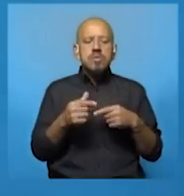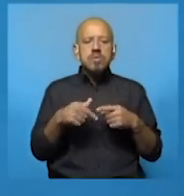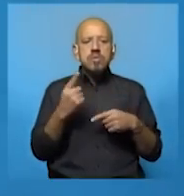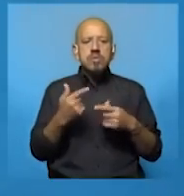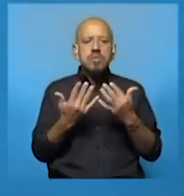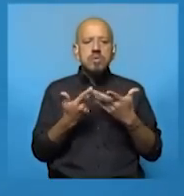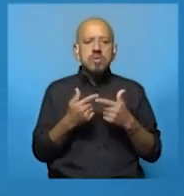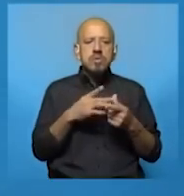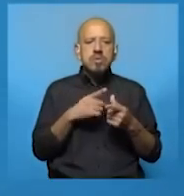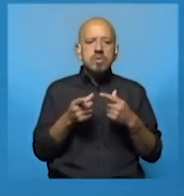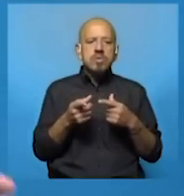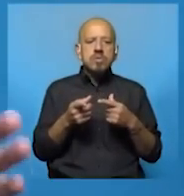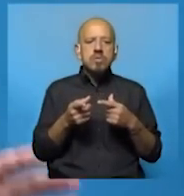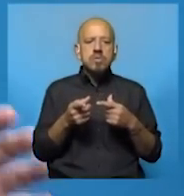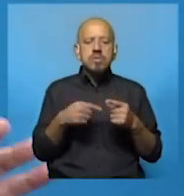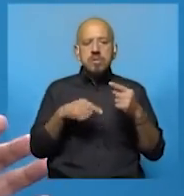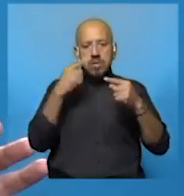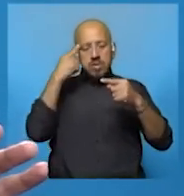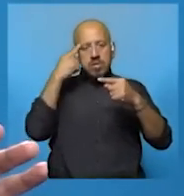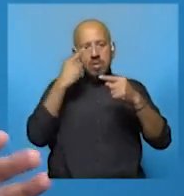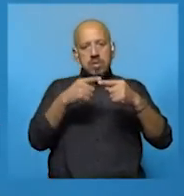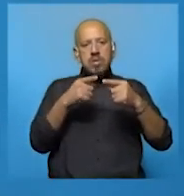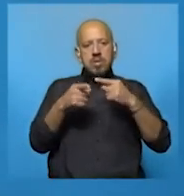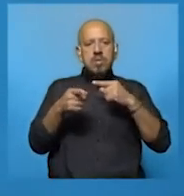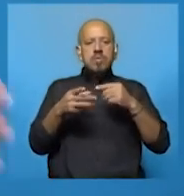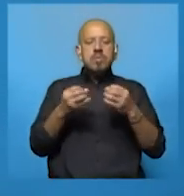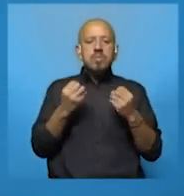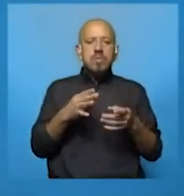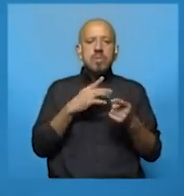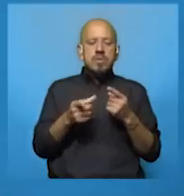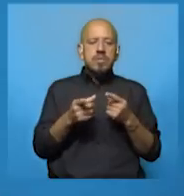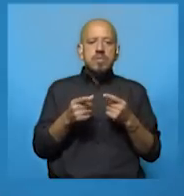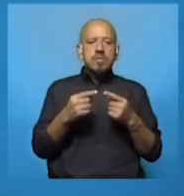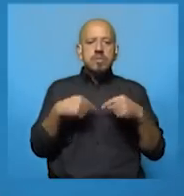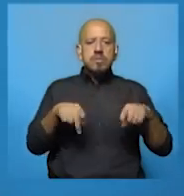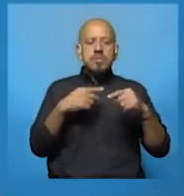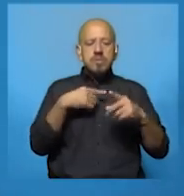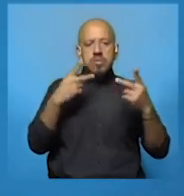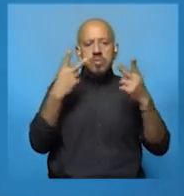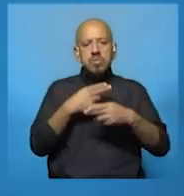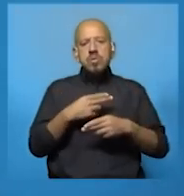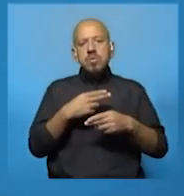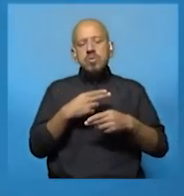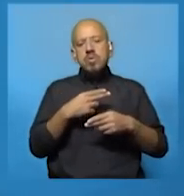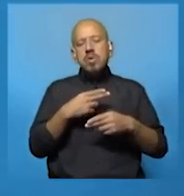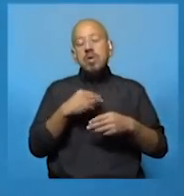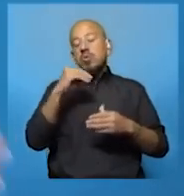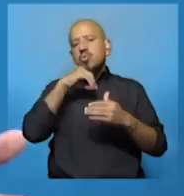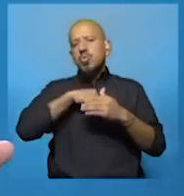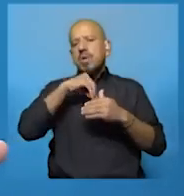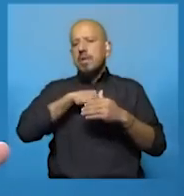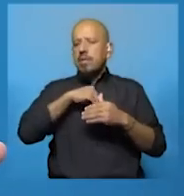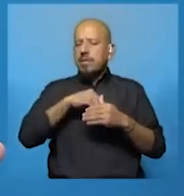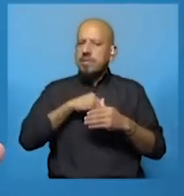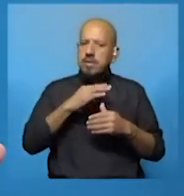organizaciones la finalidad en sí de la organización Porque después obviamente hay finalidades subjetivas que después podemos entrar en eso que es muy interesante porque